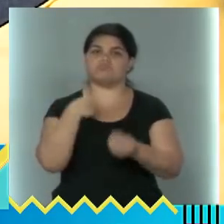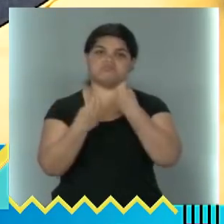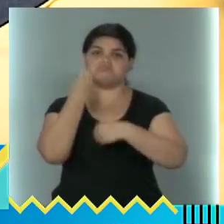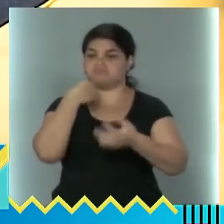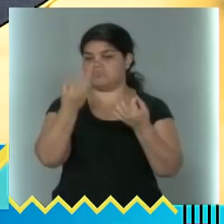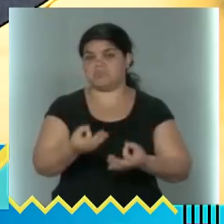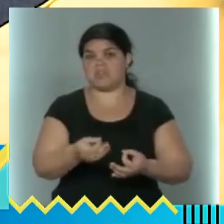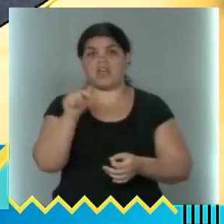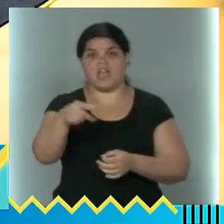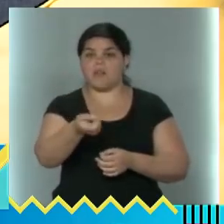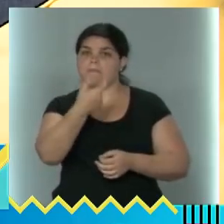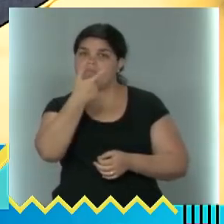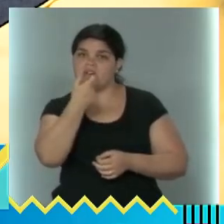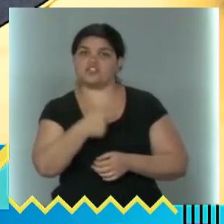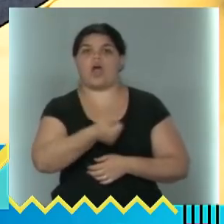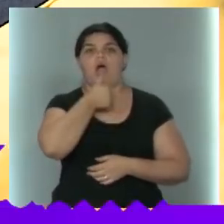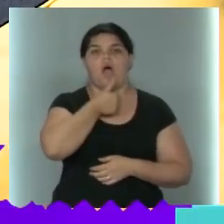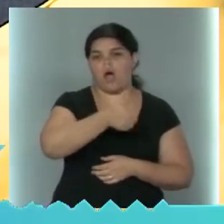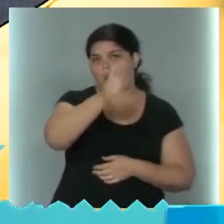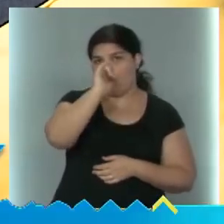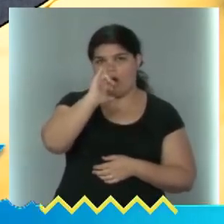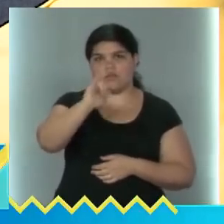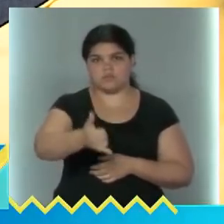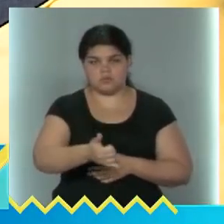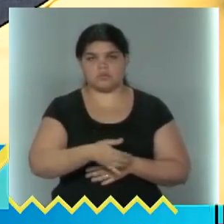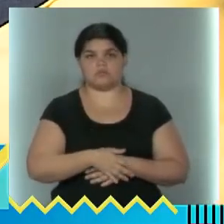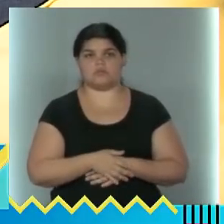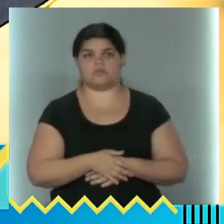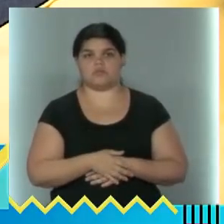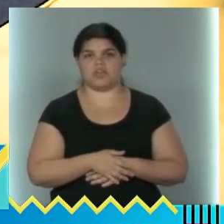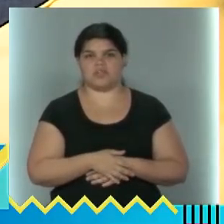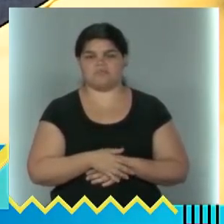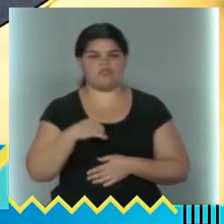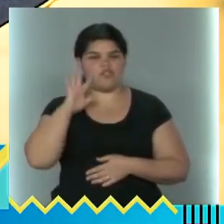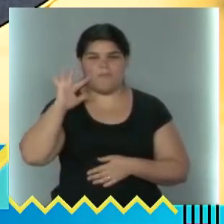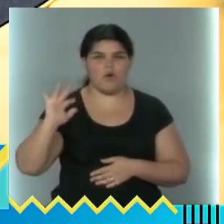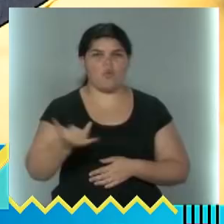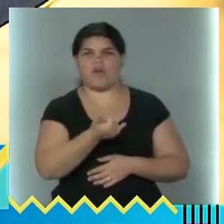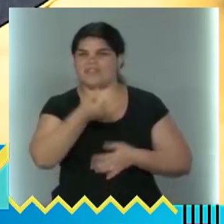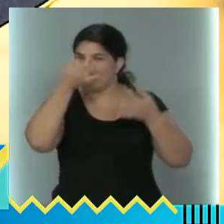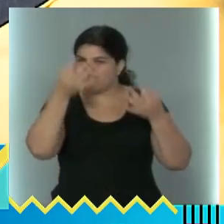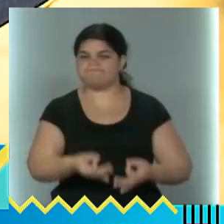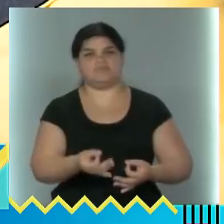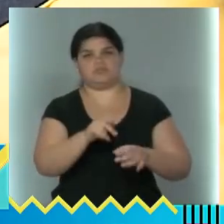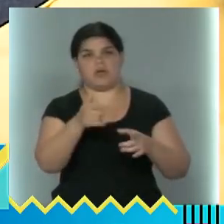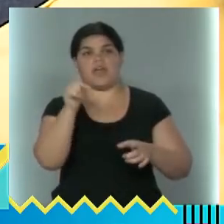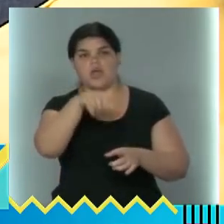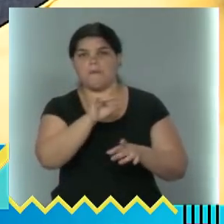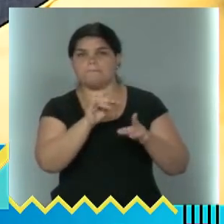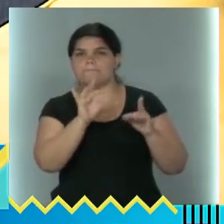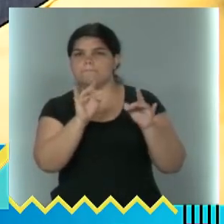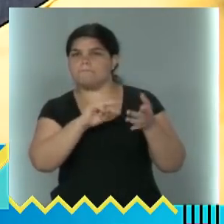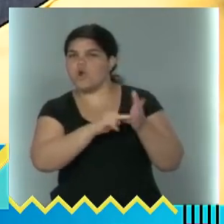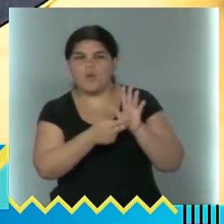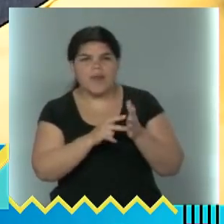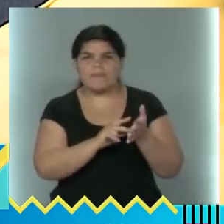su medicación, tomaba agua, si no era notorio, si había alguna dificultad lo podía